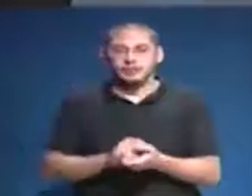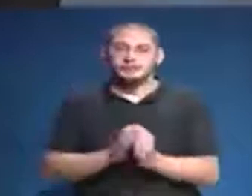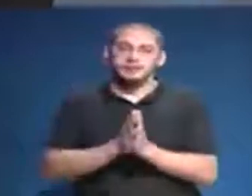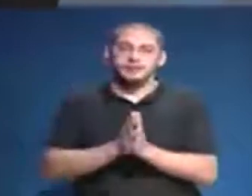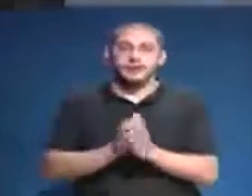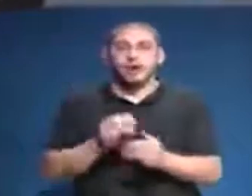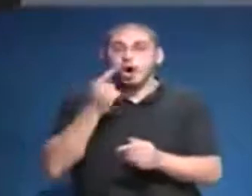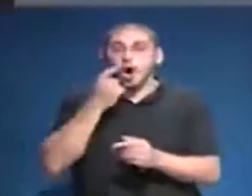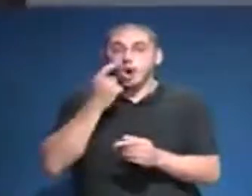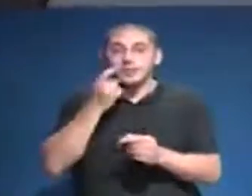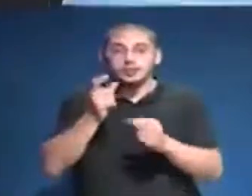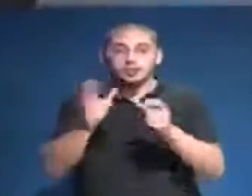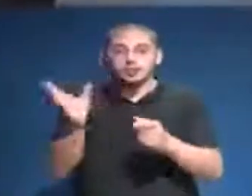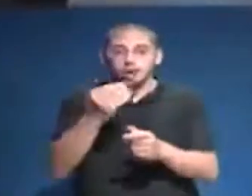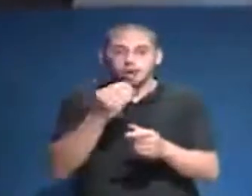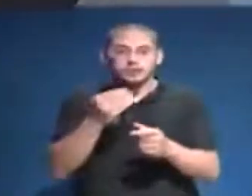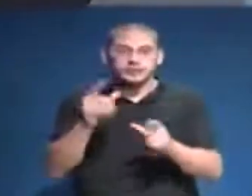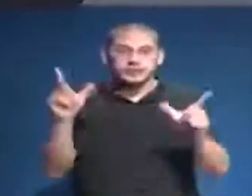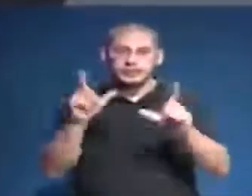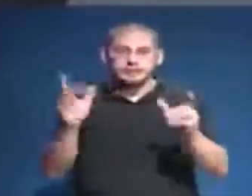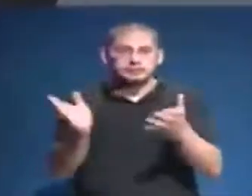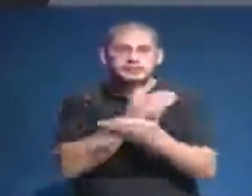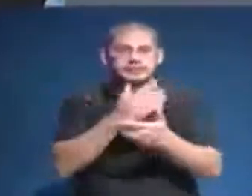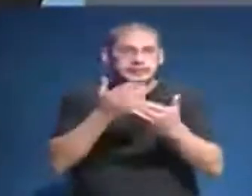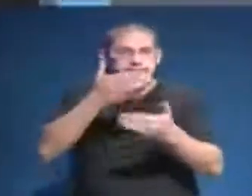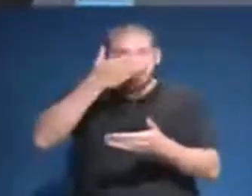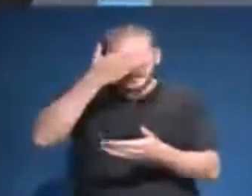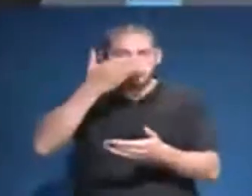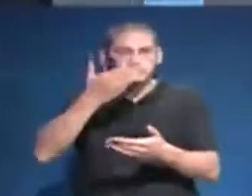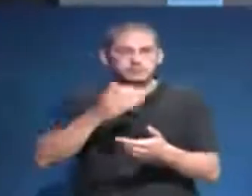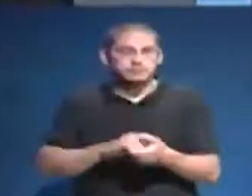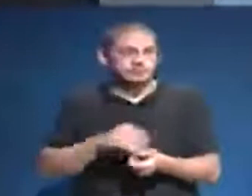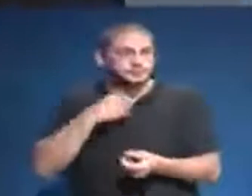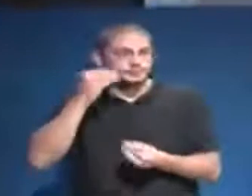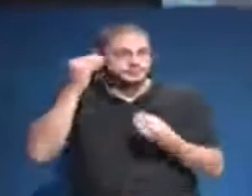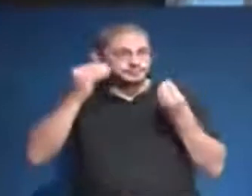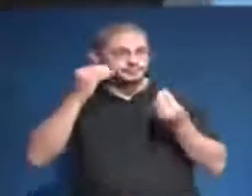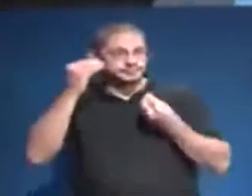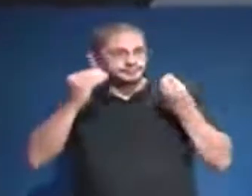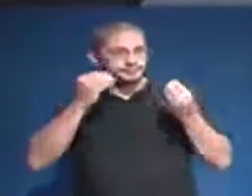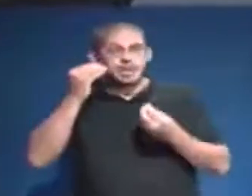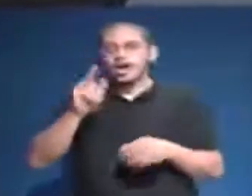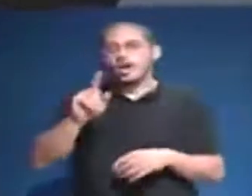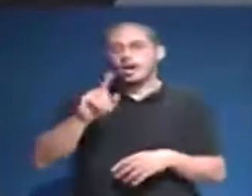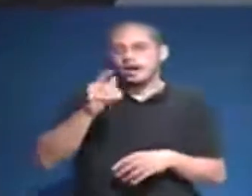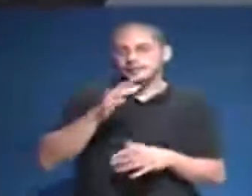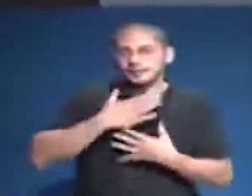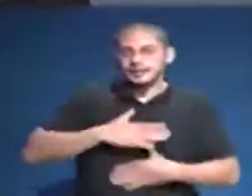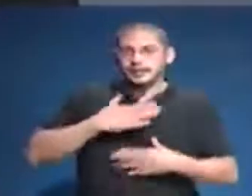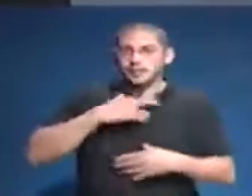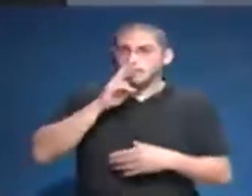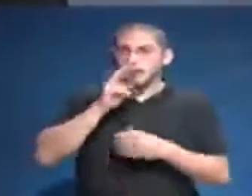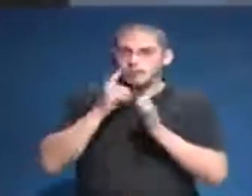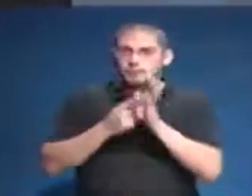que, todos los hombres, lejos del televisor, tapen los ojos, hagan algo. Ya estoy preocupado. No, porque vamos a mostrarle a esas